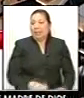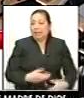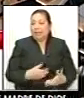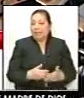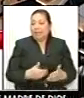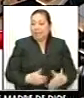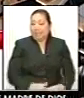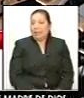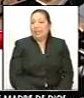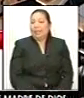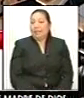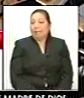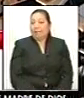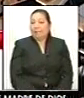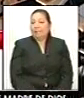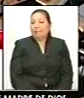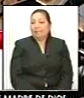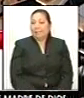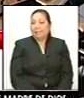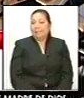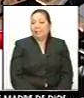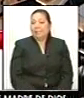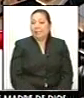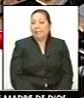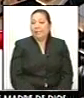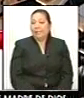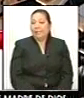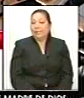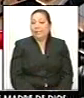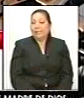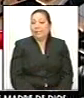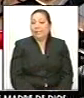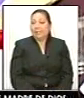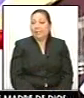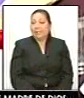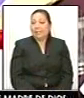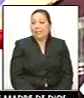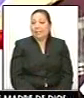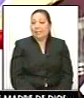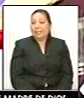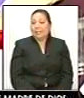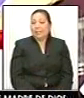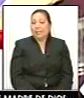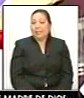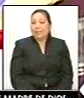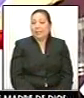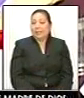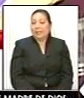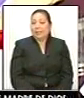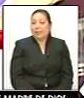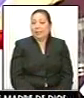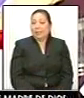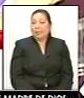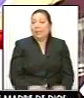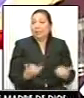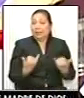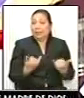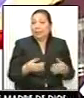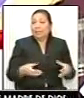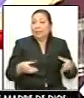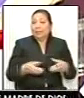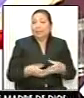anteriores. Congresista Becerril. Gracias, presidenta. El hecho que esta